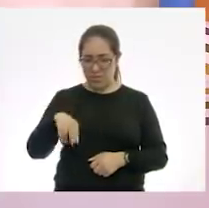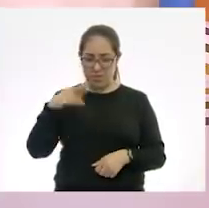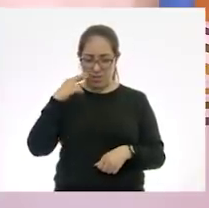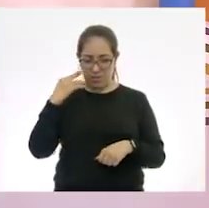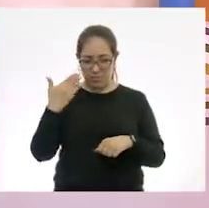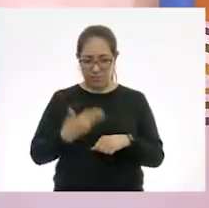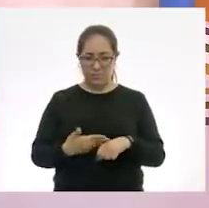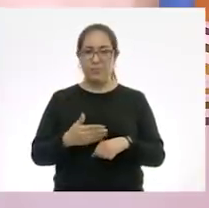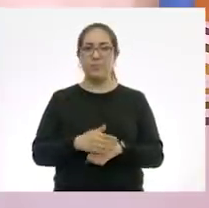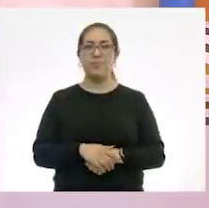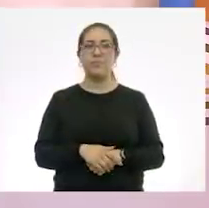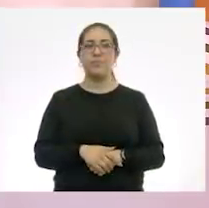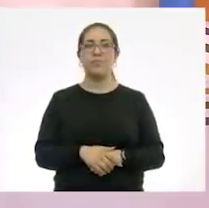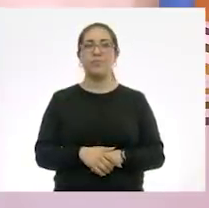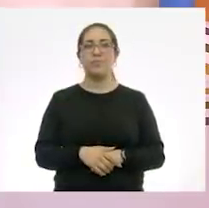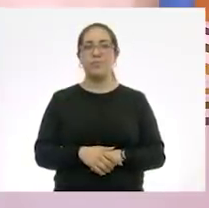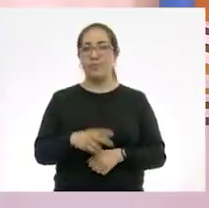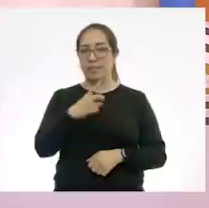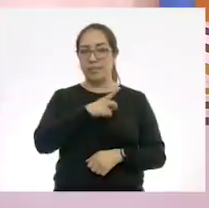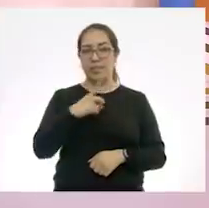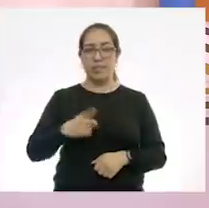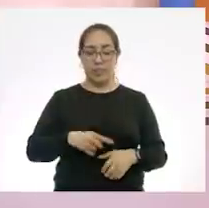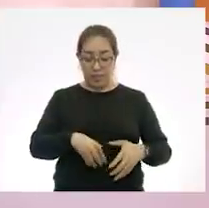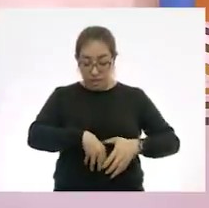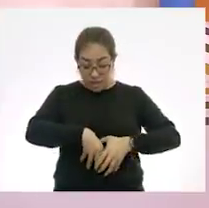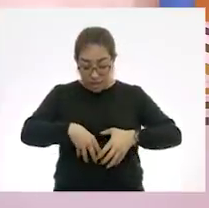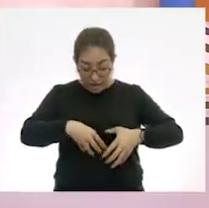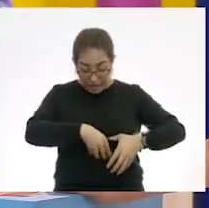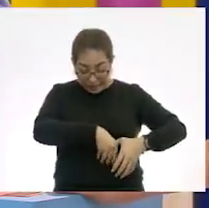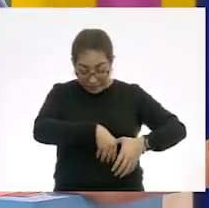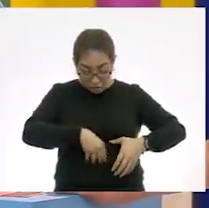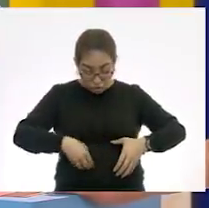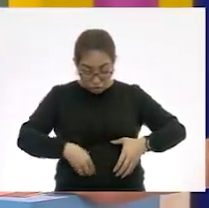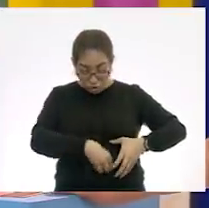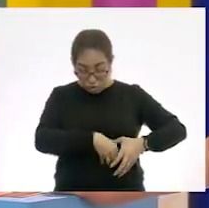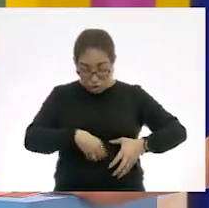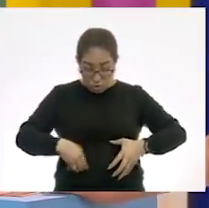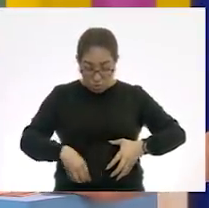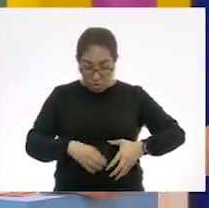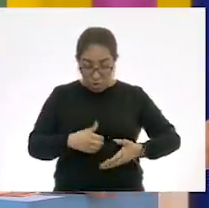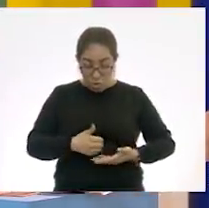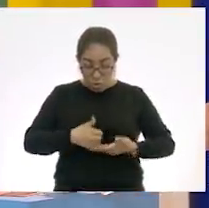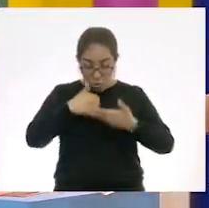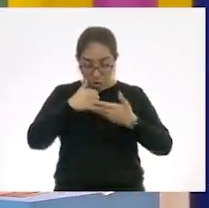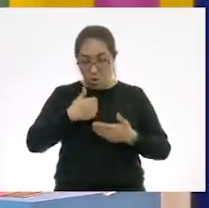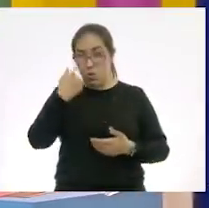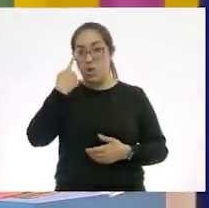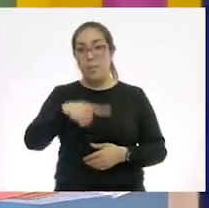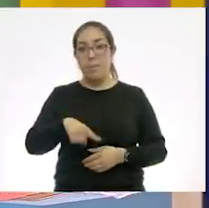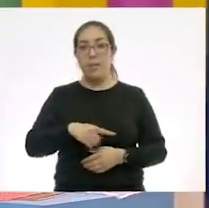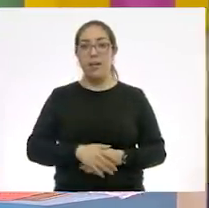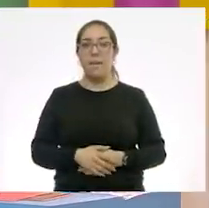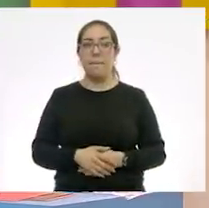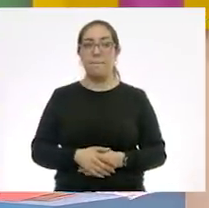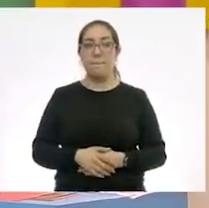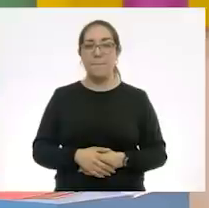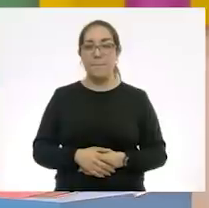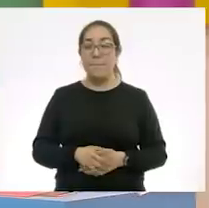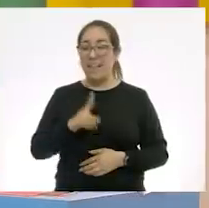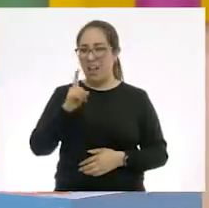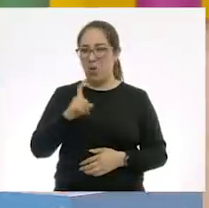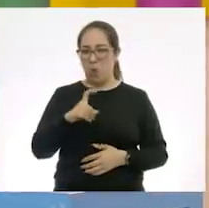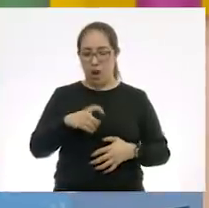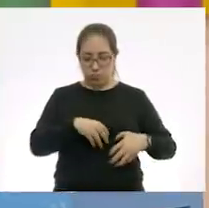responsable de ayudar al estómago para convertir los jugos. Los